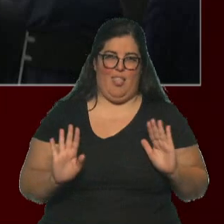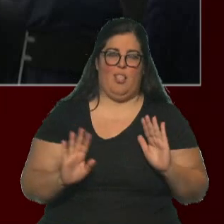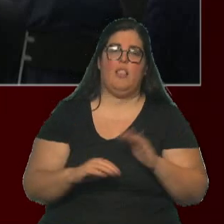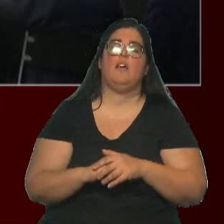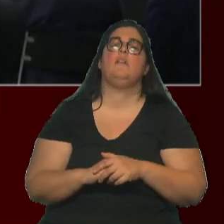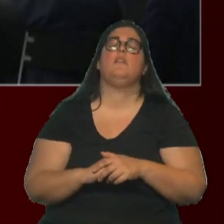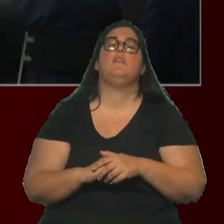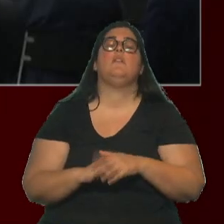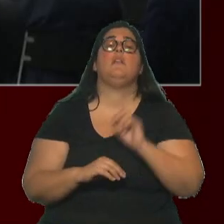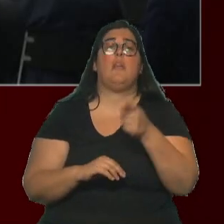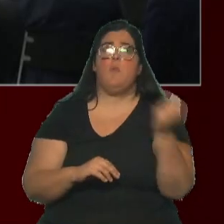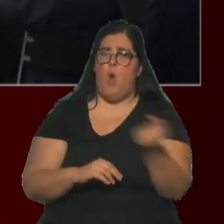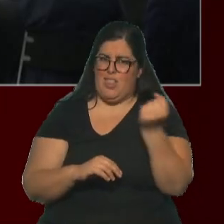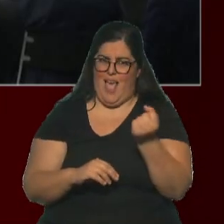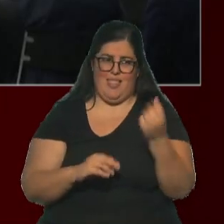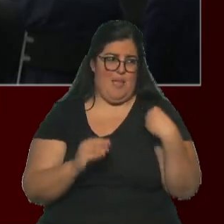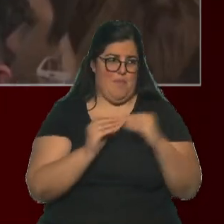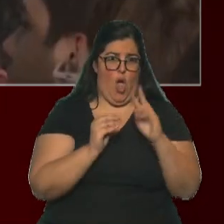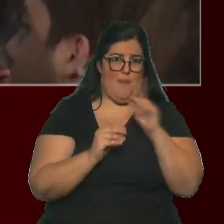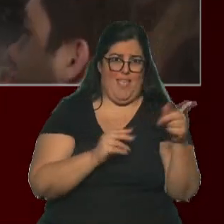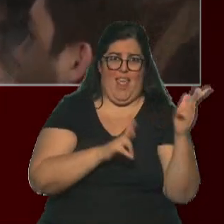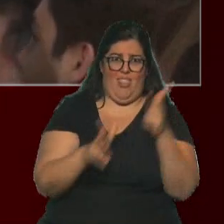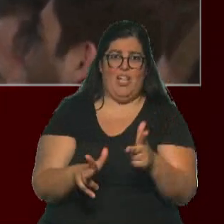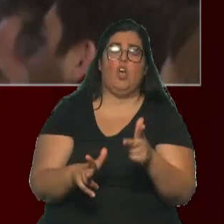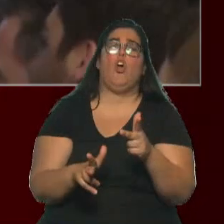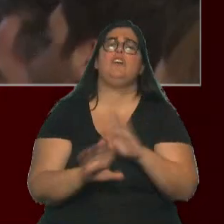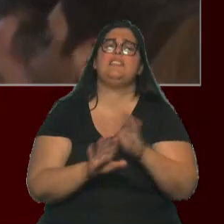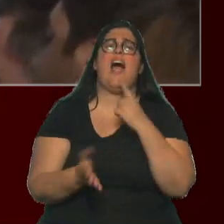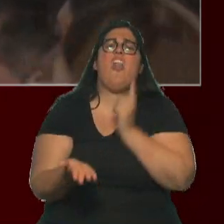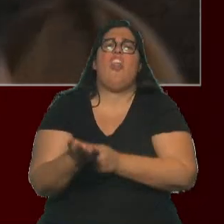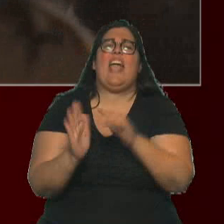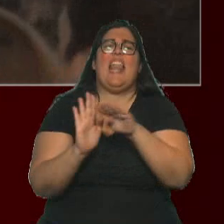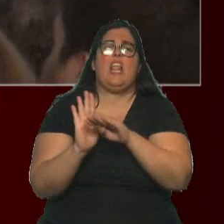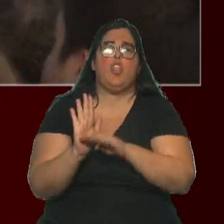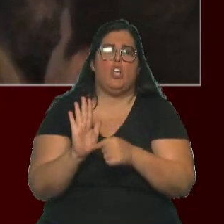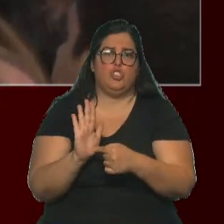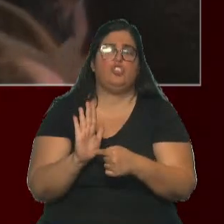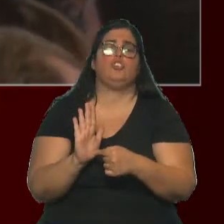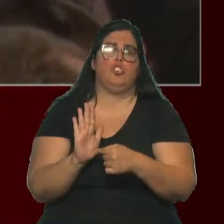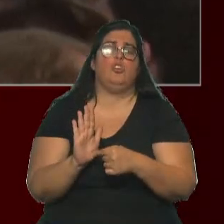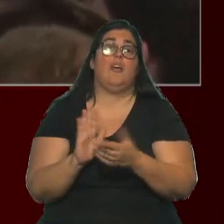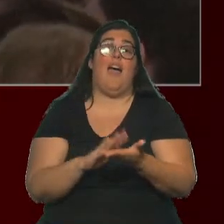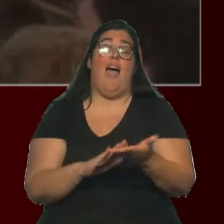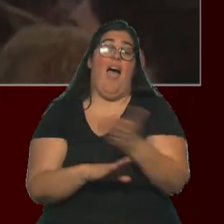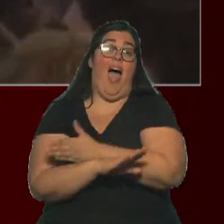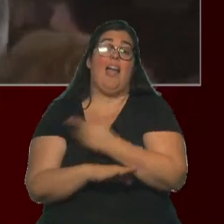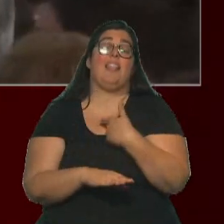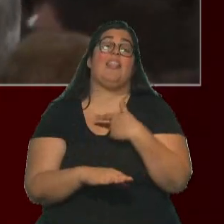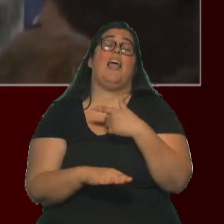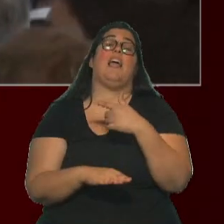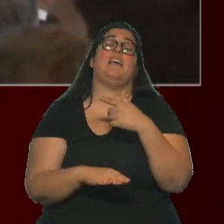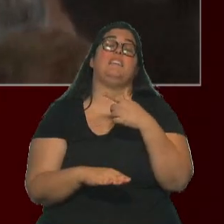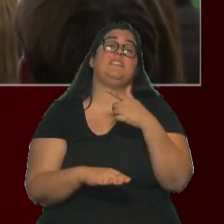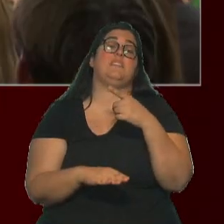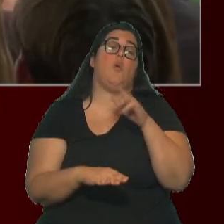importante. Nombró Leticia algunos decretos que había llevado adelante, medidas que empezó a tomar el gobierno de